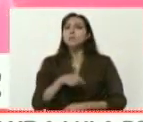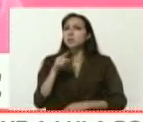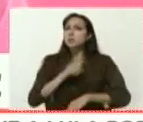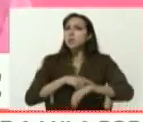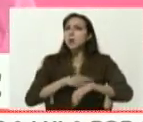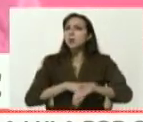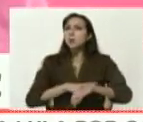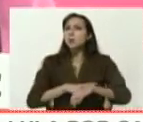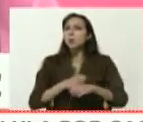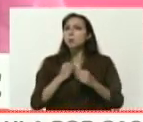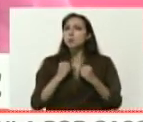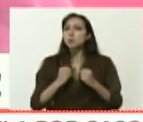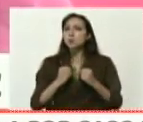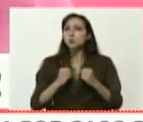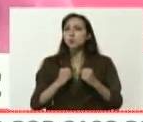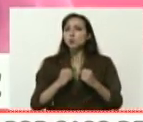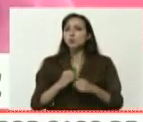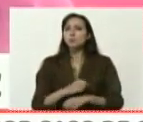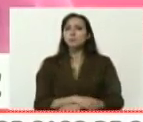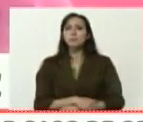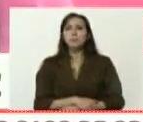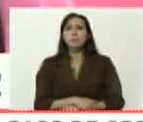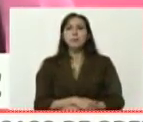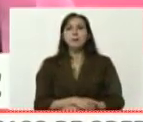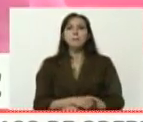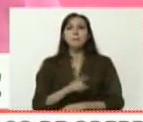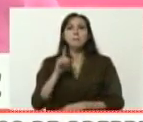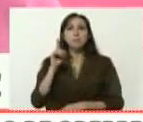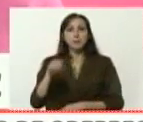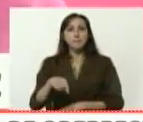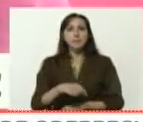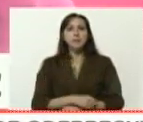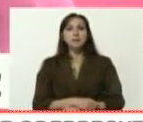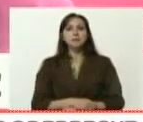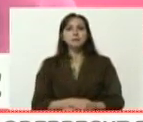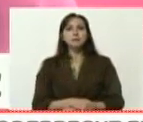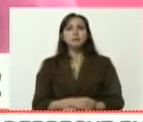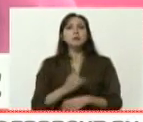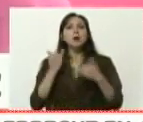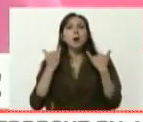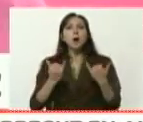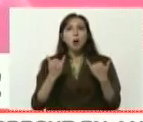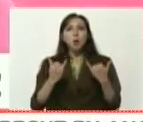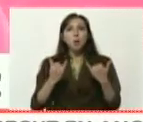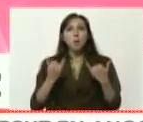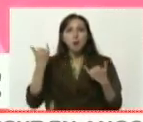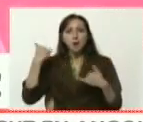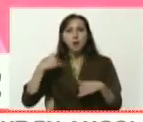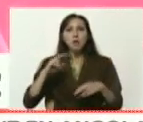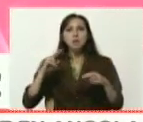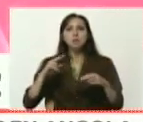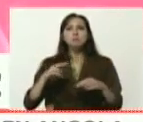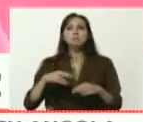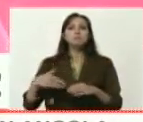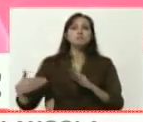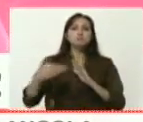ya marcaban y avizoraban la barbarie que hoy se impone sobre la humanidad.